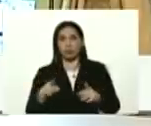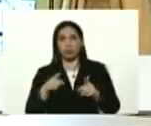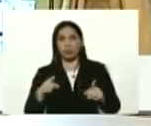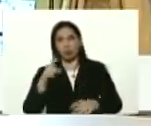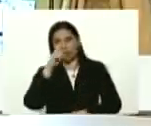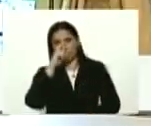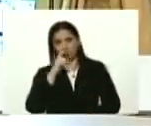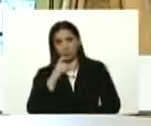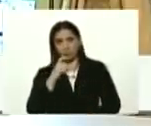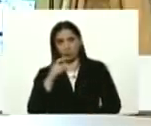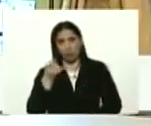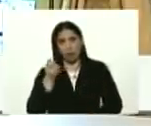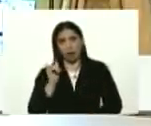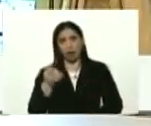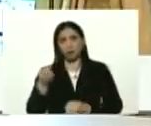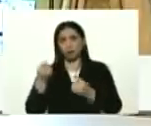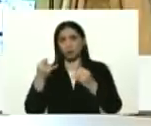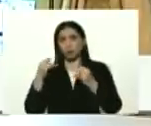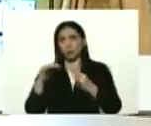COVID.